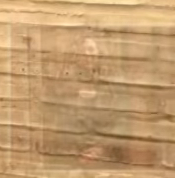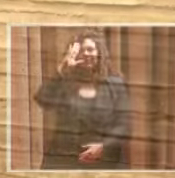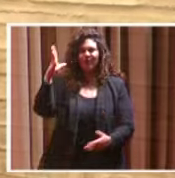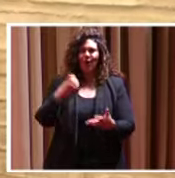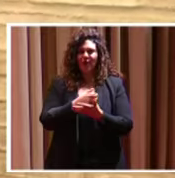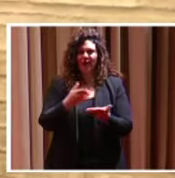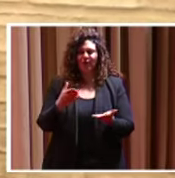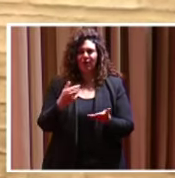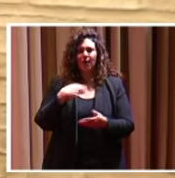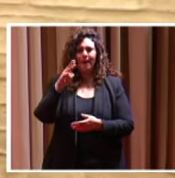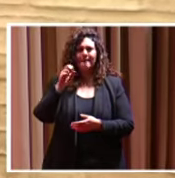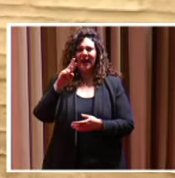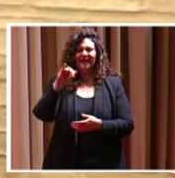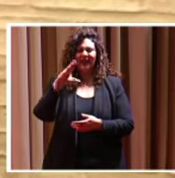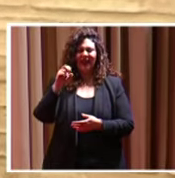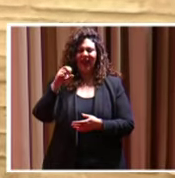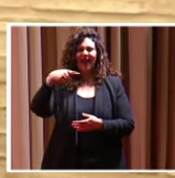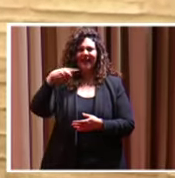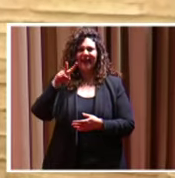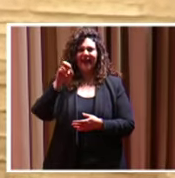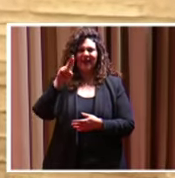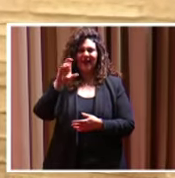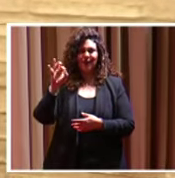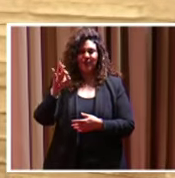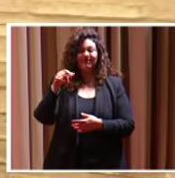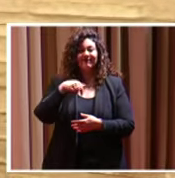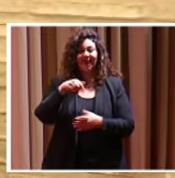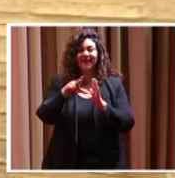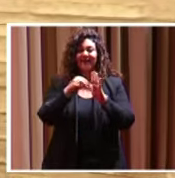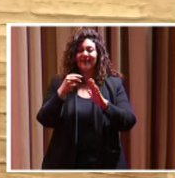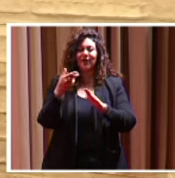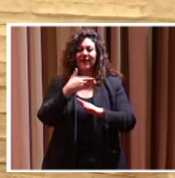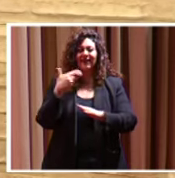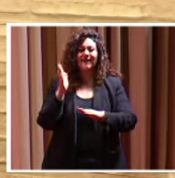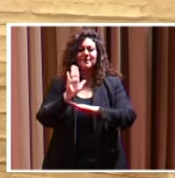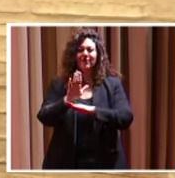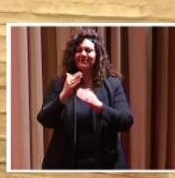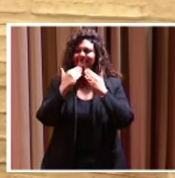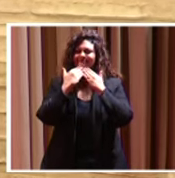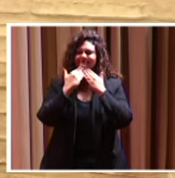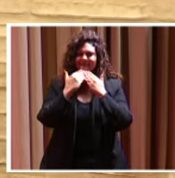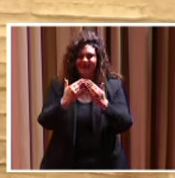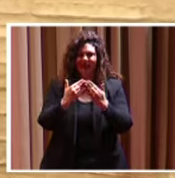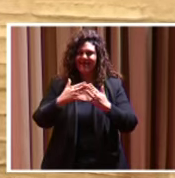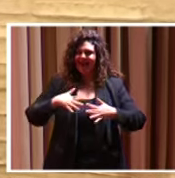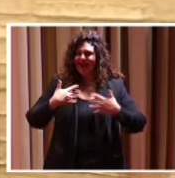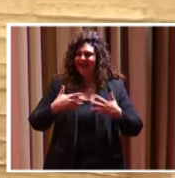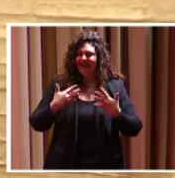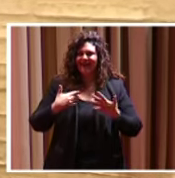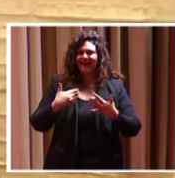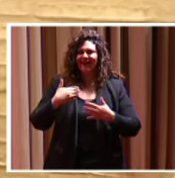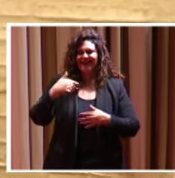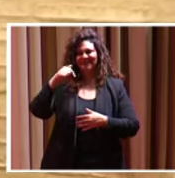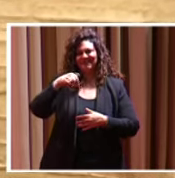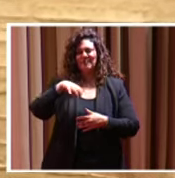Hola a todos, soy Patricia Guerrero. Quería con este vídeo mostraros mi agradecimiento, mi alegría por